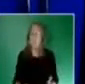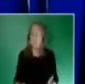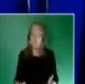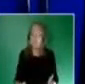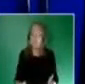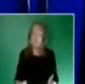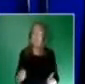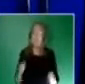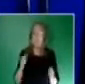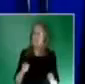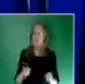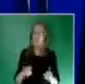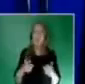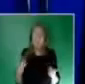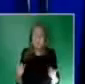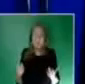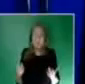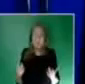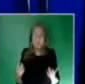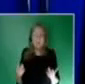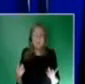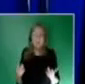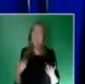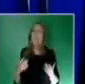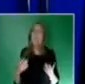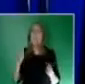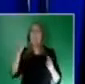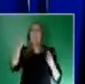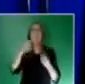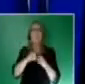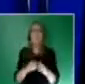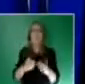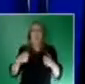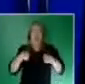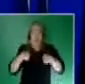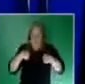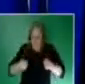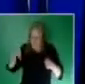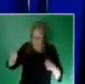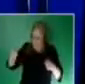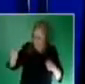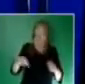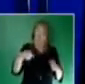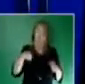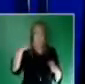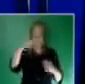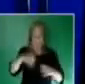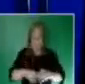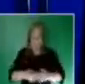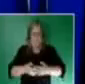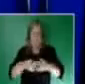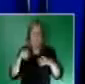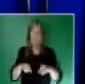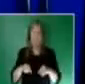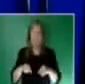la causa es el modelo de civilización que hemos montado y lo que tenemos que revisar es nuestra forma de vivir